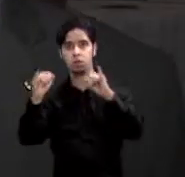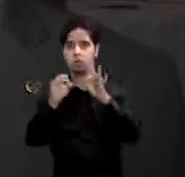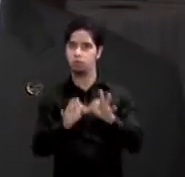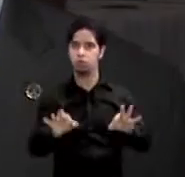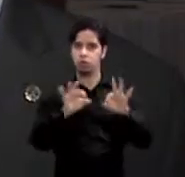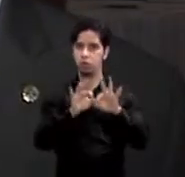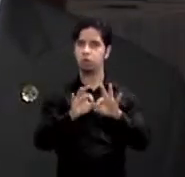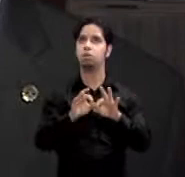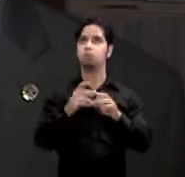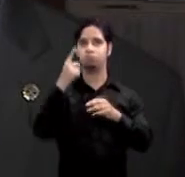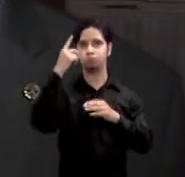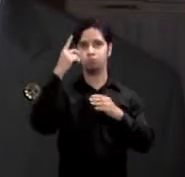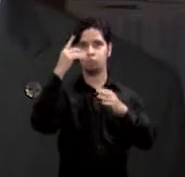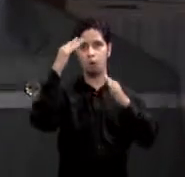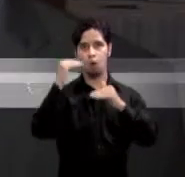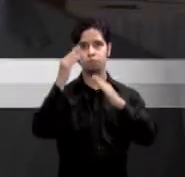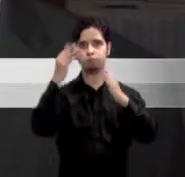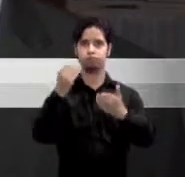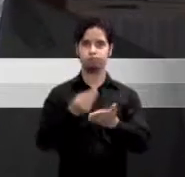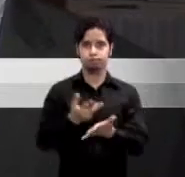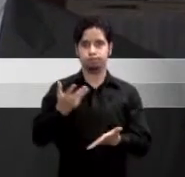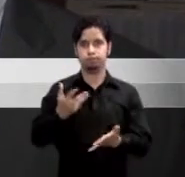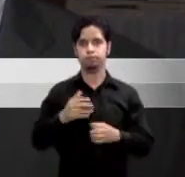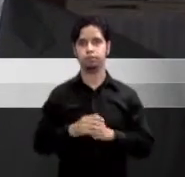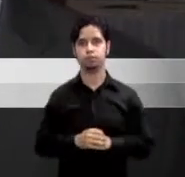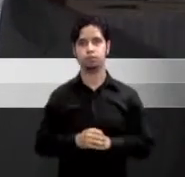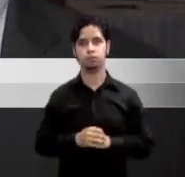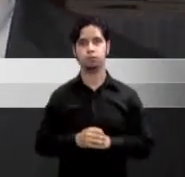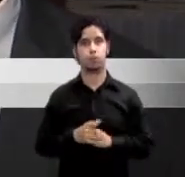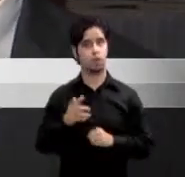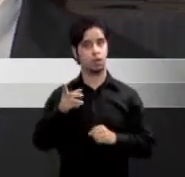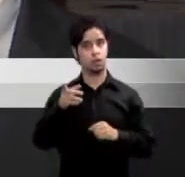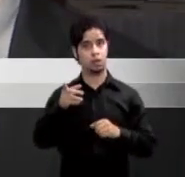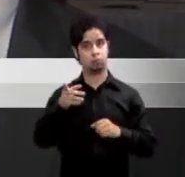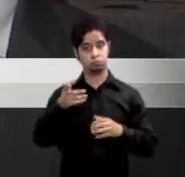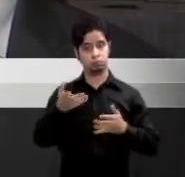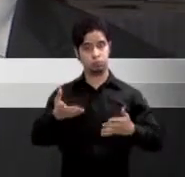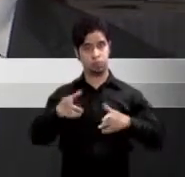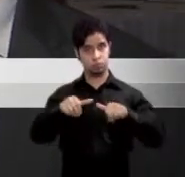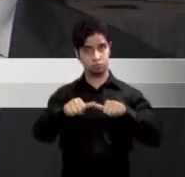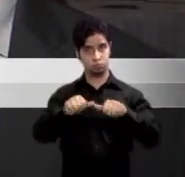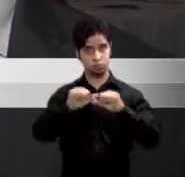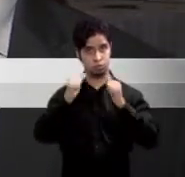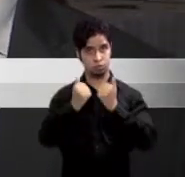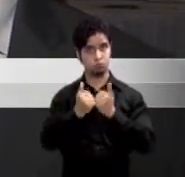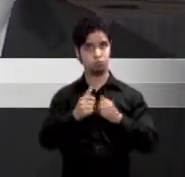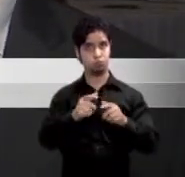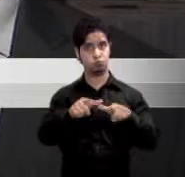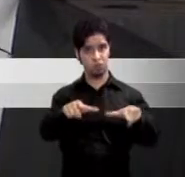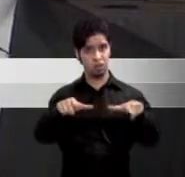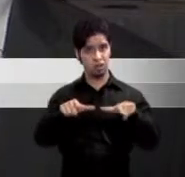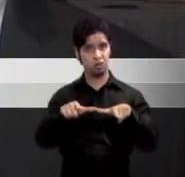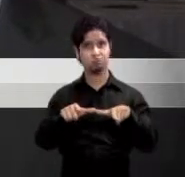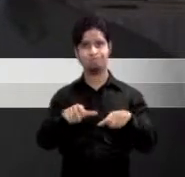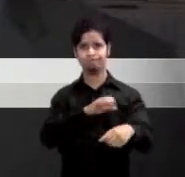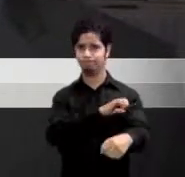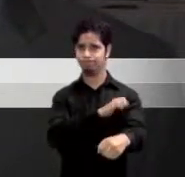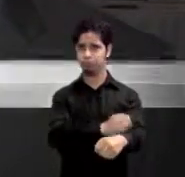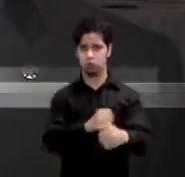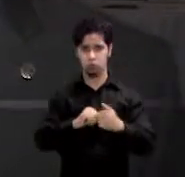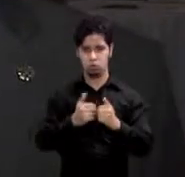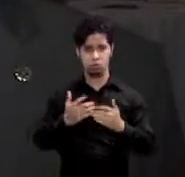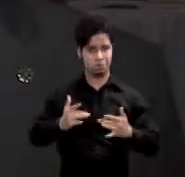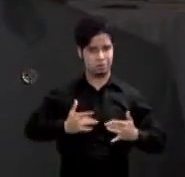rico. Se ve esa energía, hay una energía en el salón de gente buscando cómo hacer las cosas mejor,